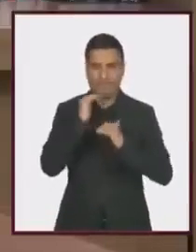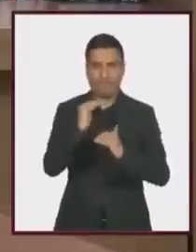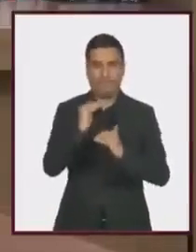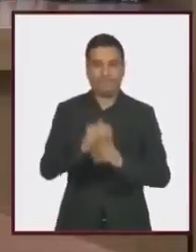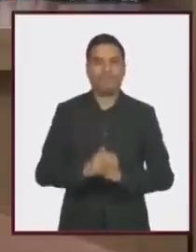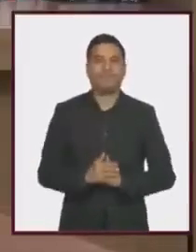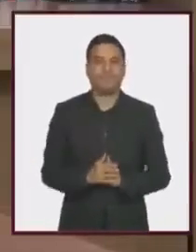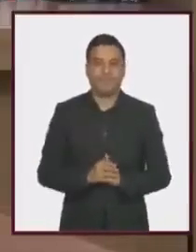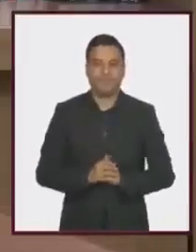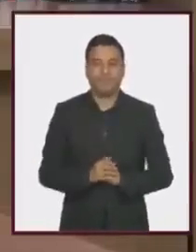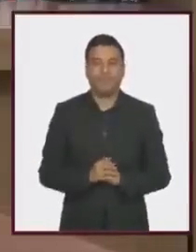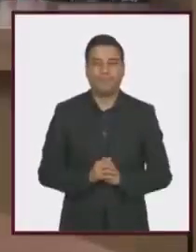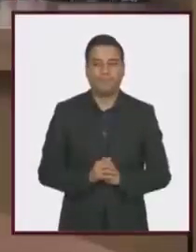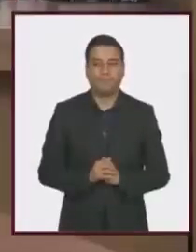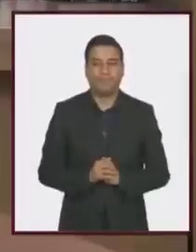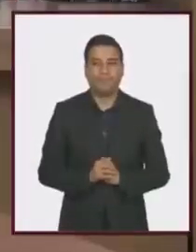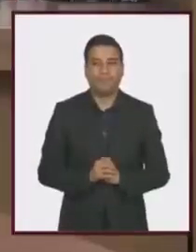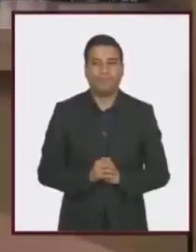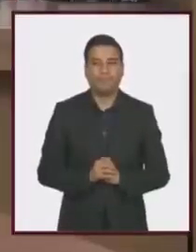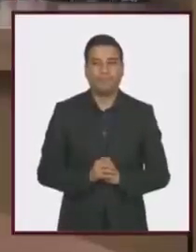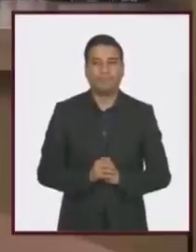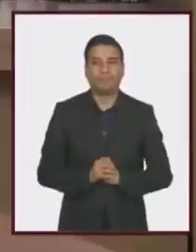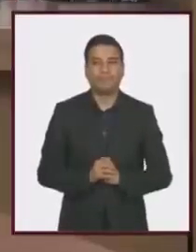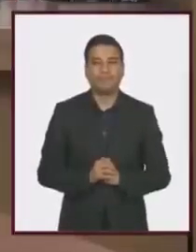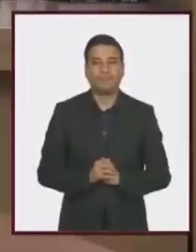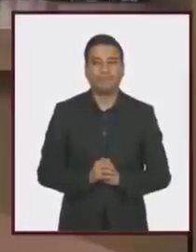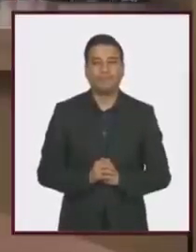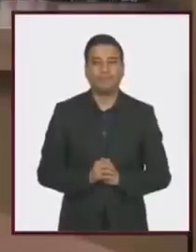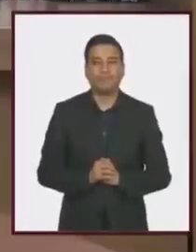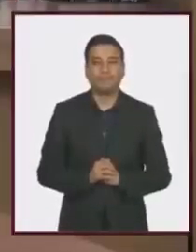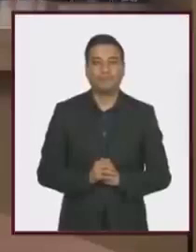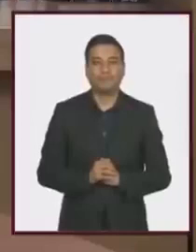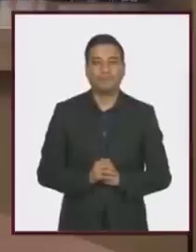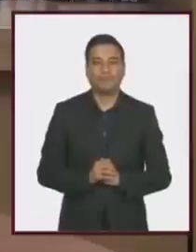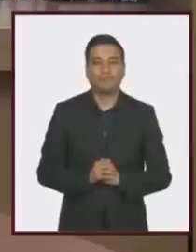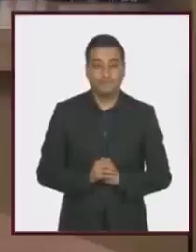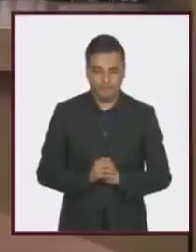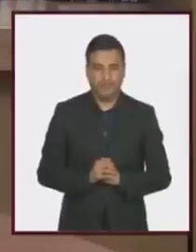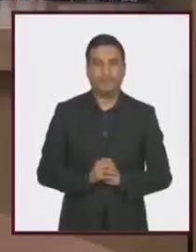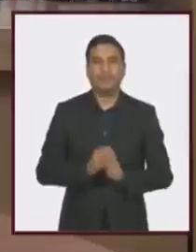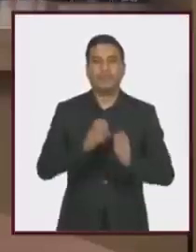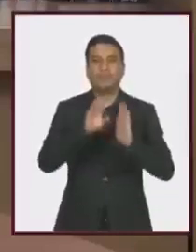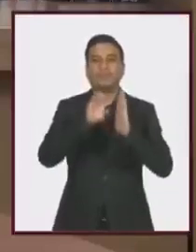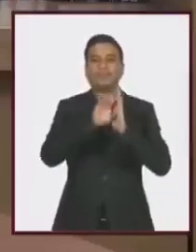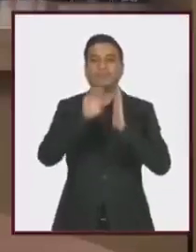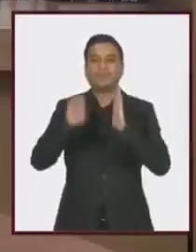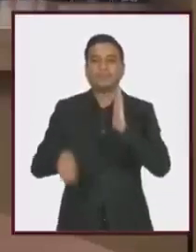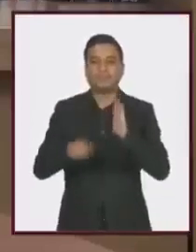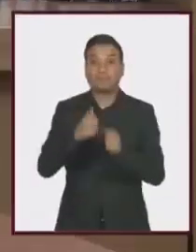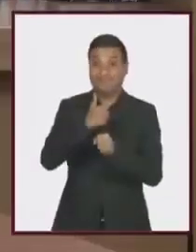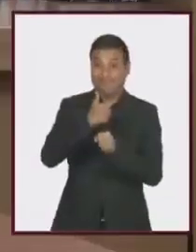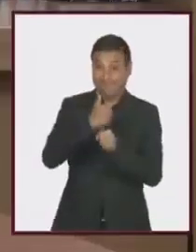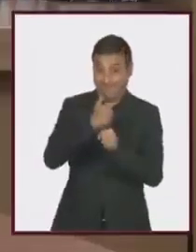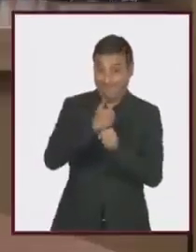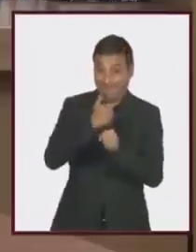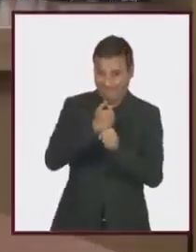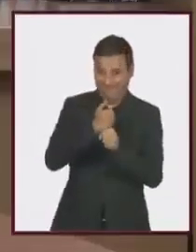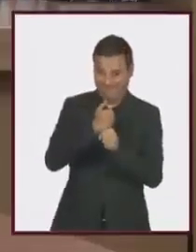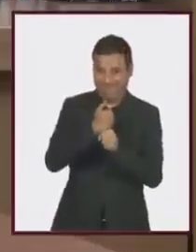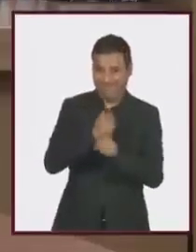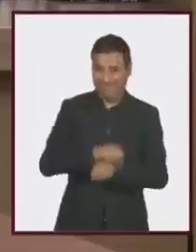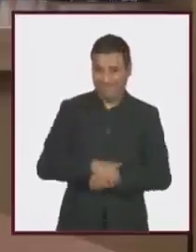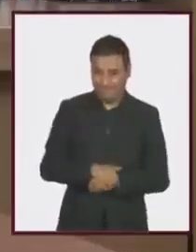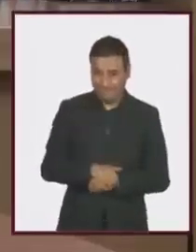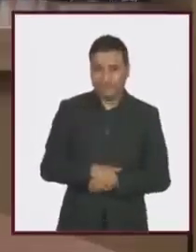Y en el caso de la primaria, los contenidos que ustedes van